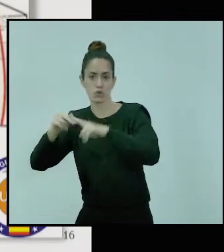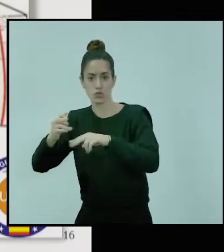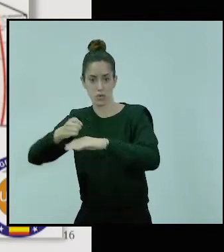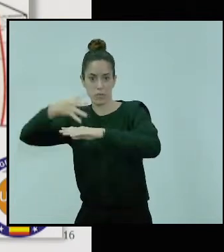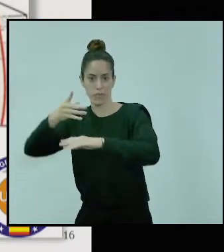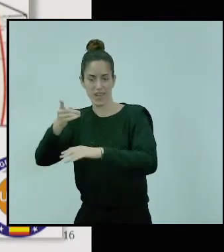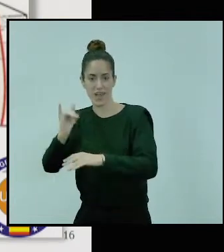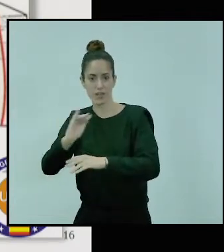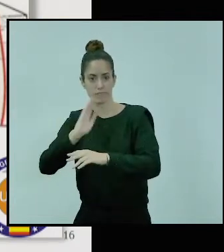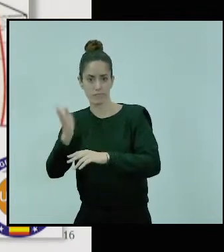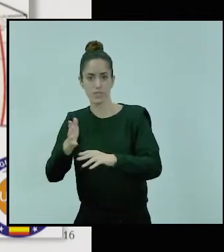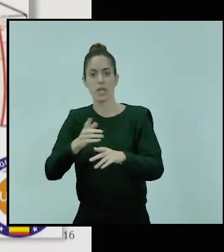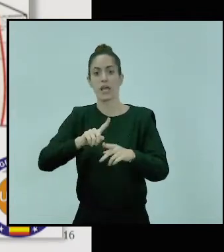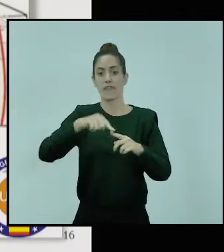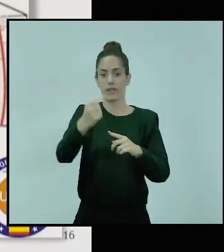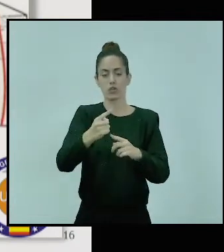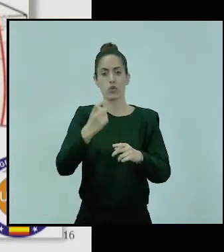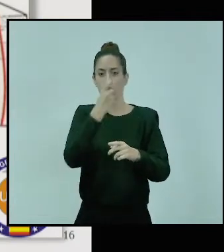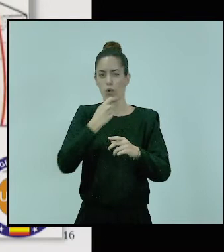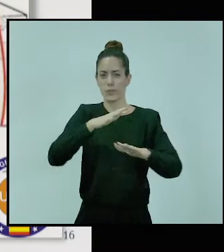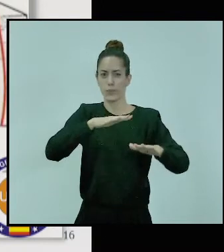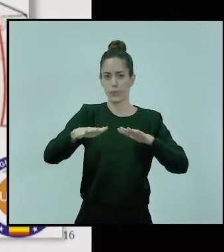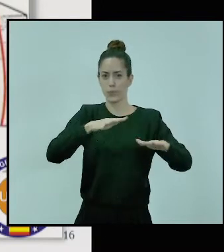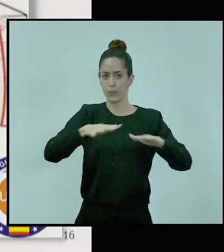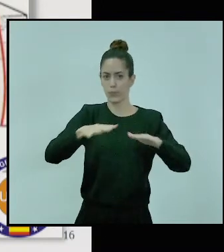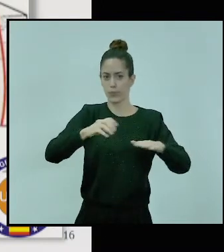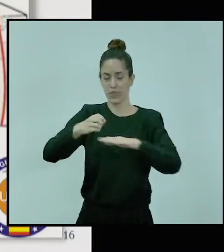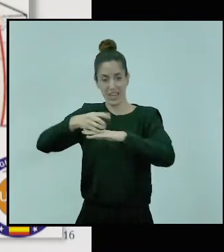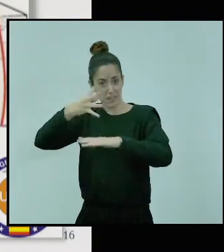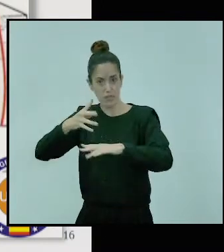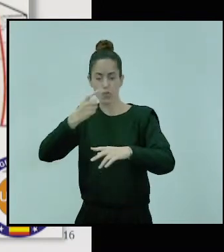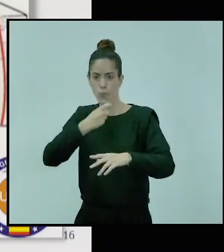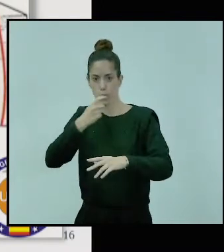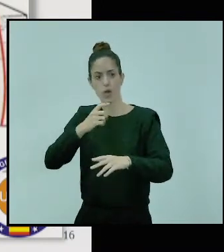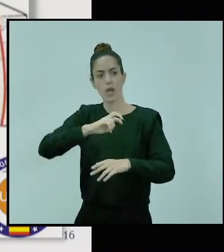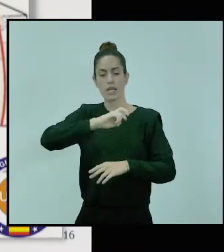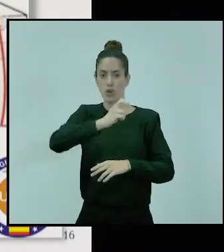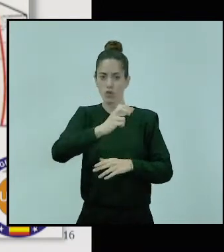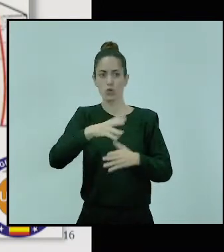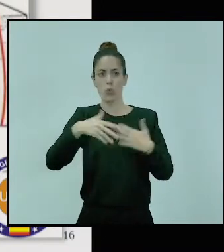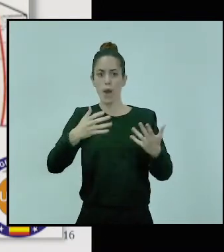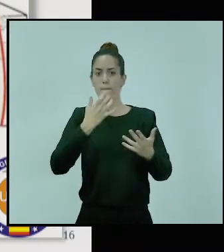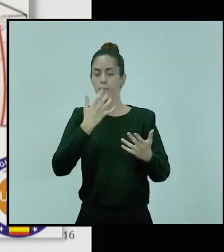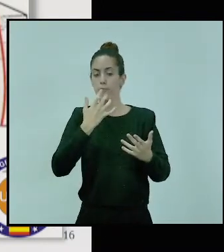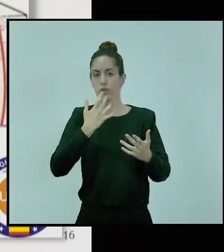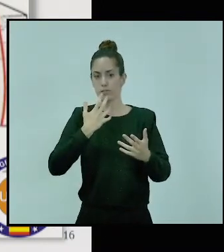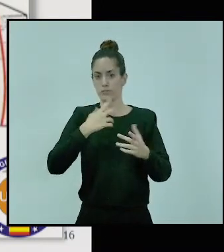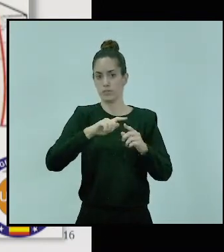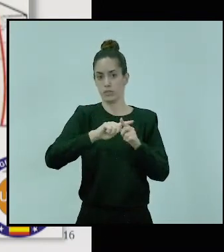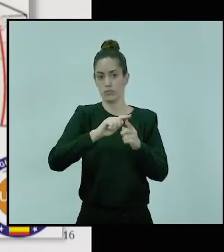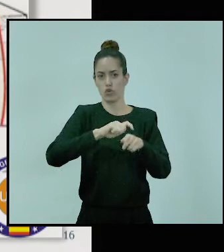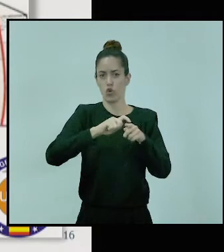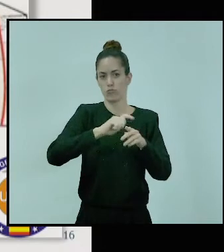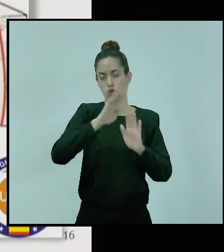tenemos. Unos efectos son durante la vibración de ese edificio, mientras que otros son porque cambian las condiciones del